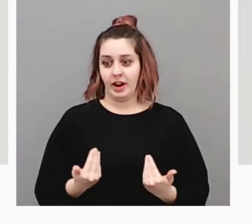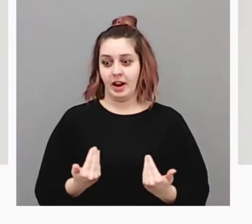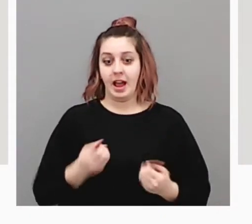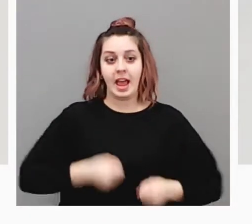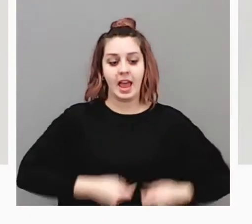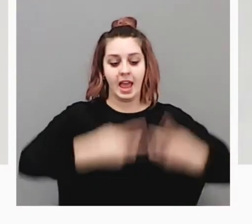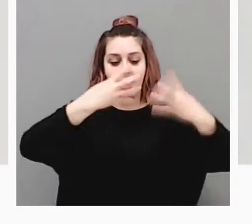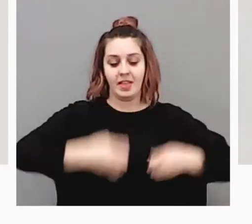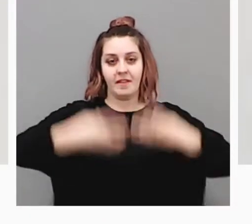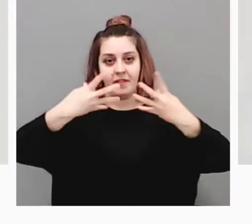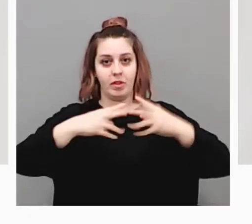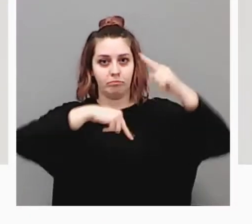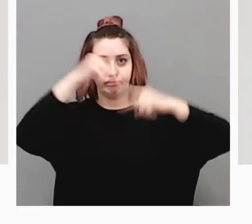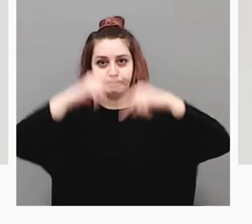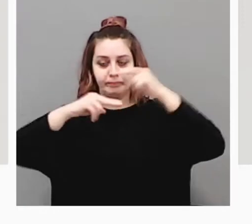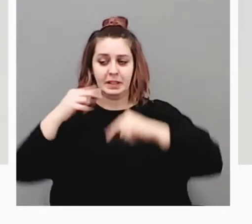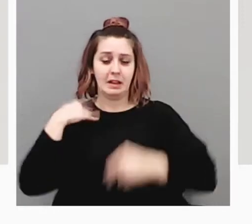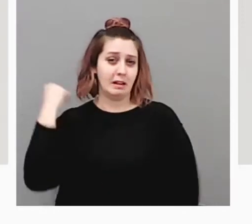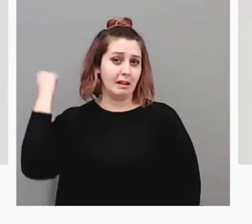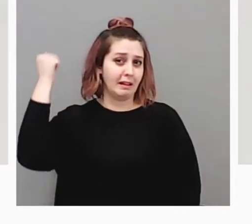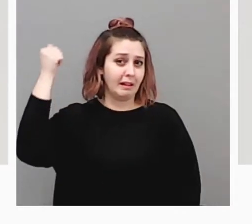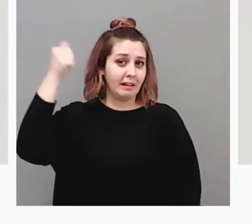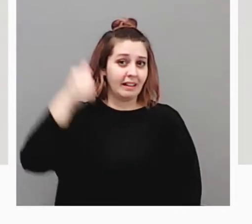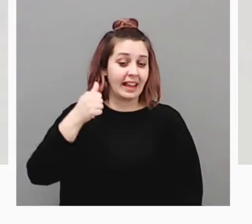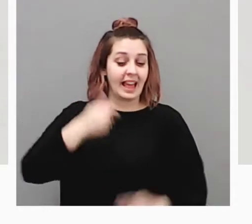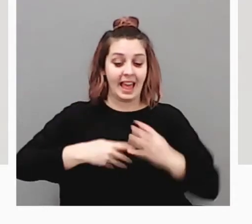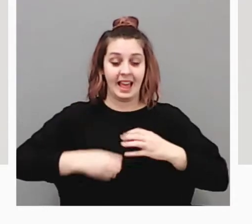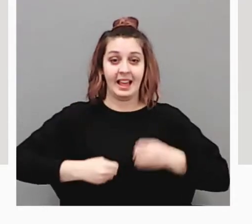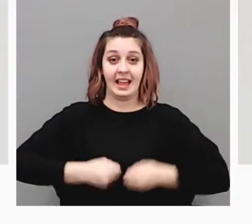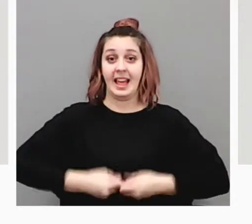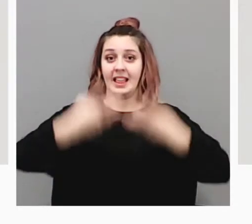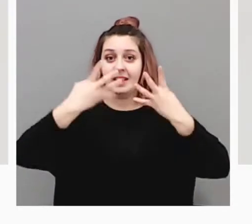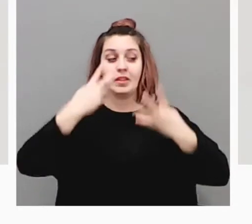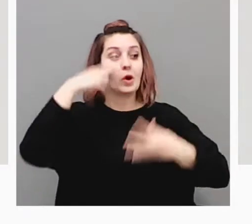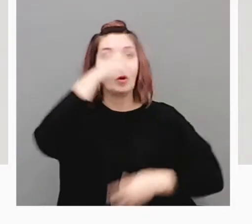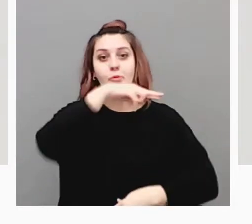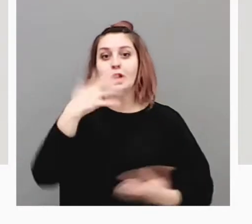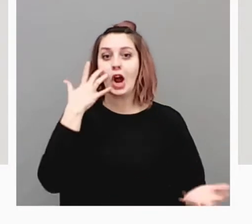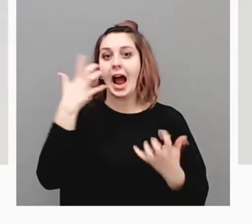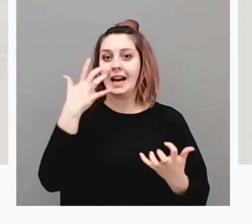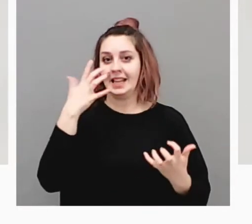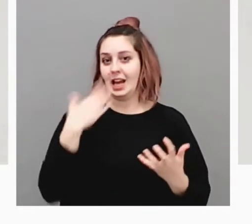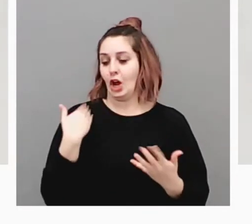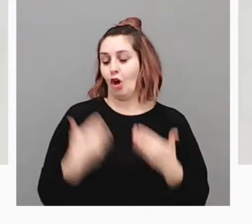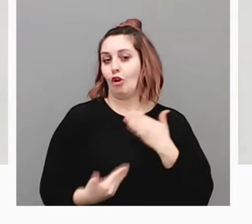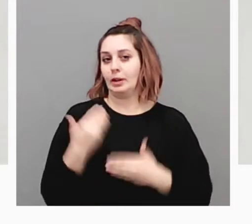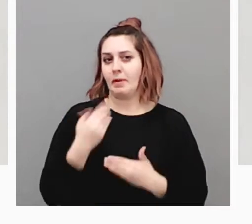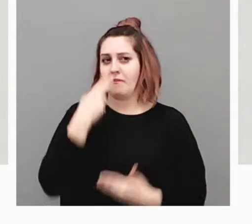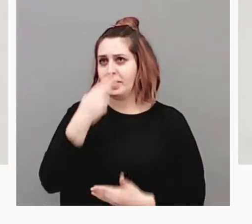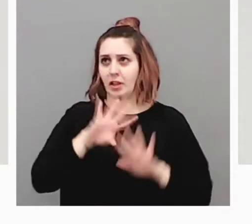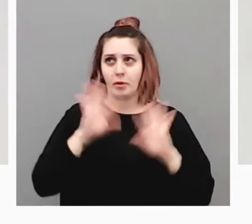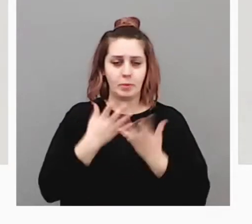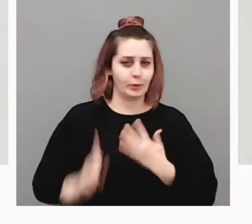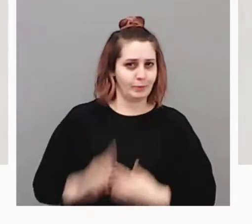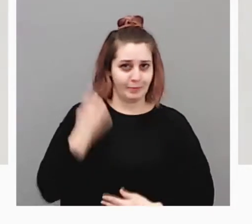edificio y bueno, durante mucho tiempo ha sido el edificio del Museo de Arte Contemporáneo más visitado en todo el mundo y